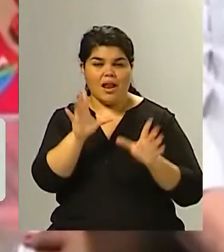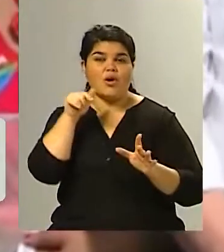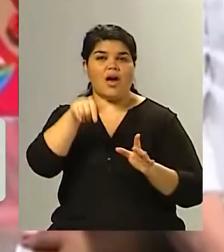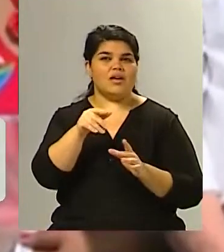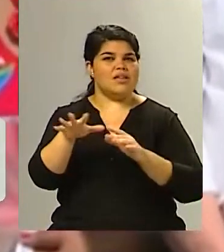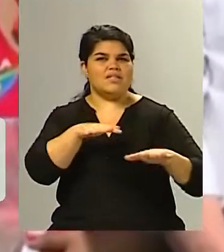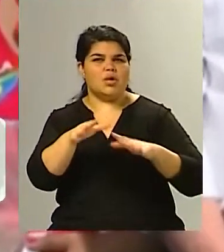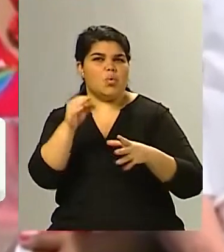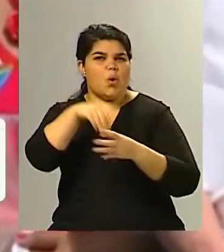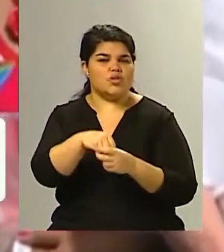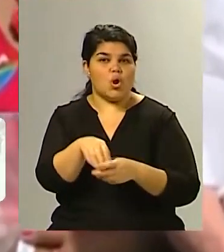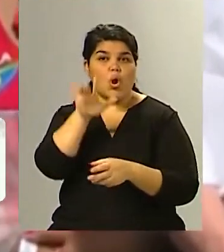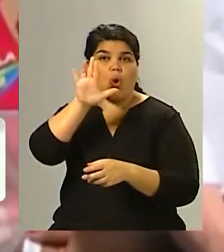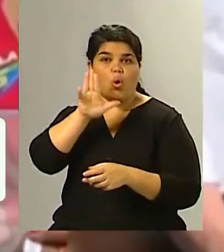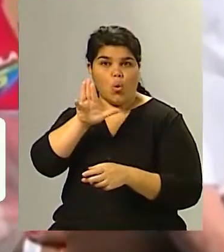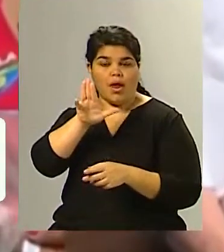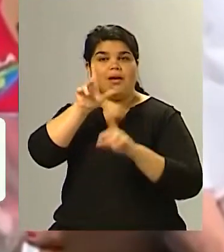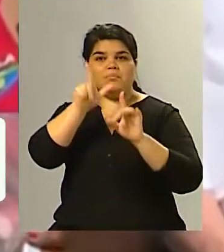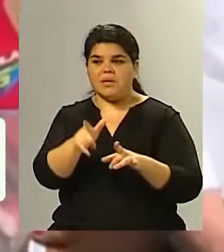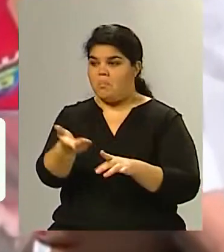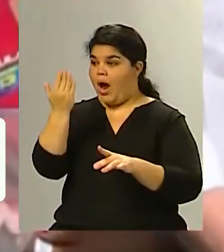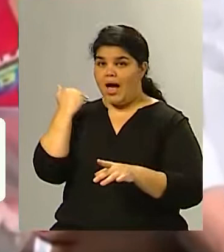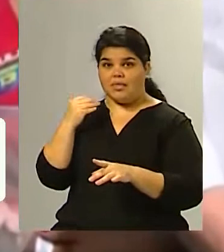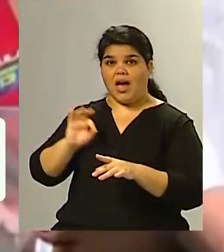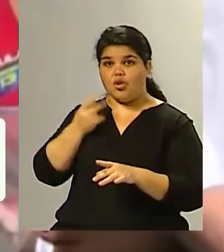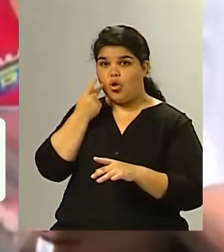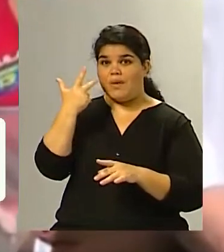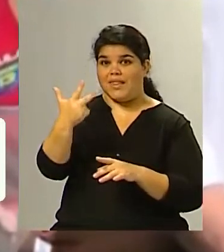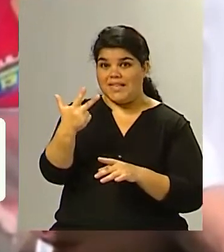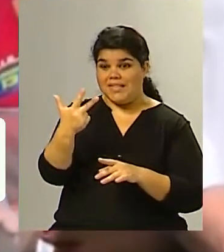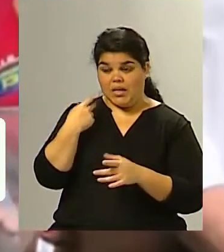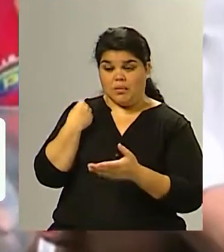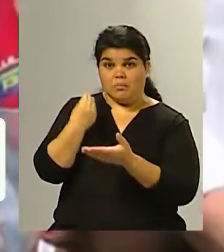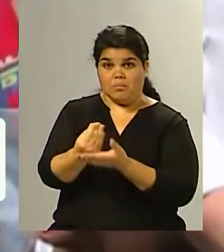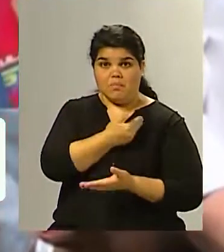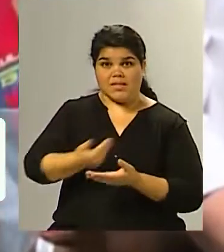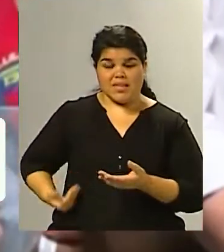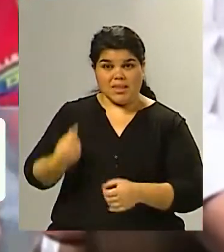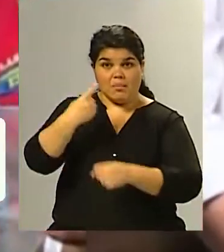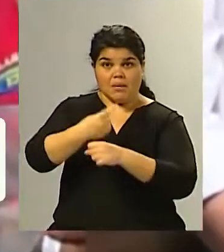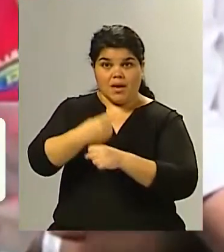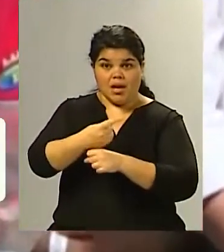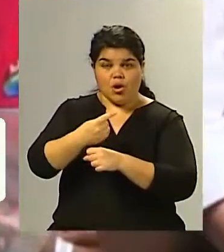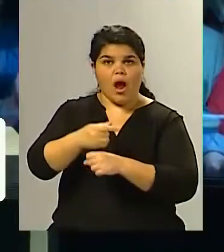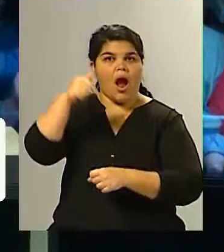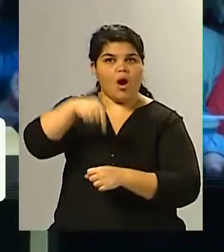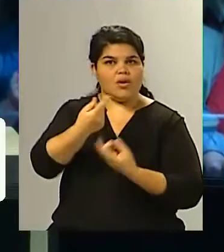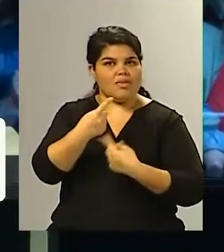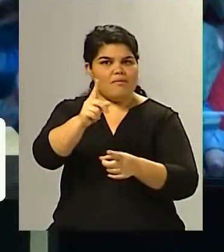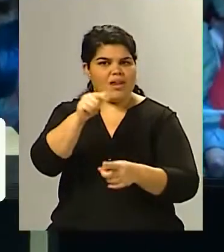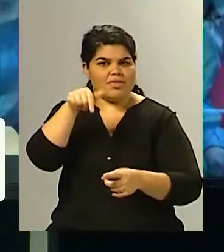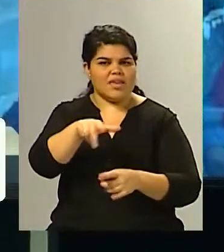tendrá Lula con un panorama diferente a cuando asumía en el 2003 su primera presidencia y ahora en esta con una situación de